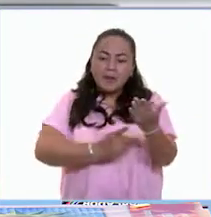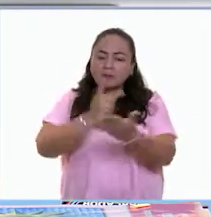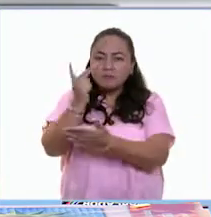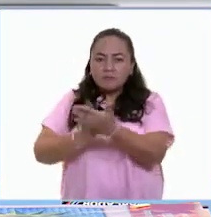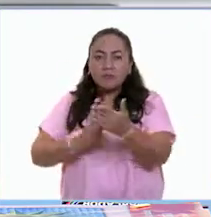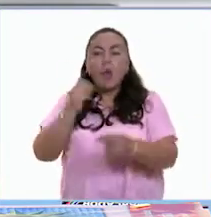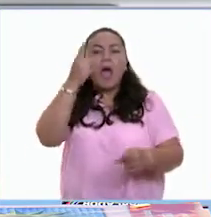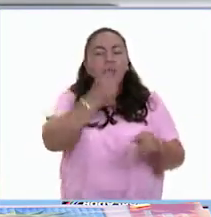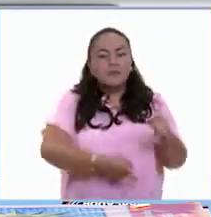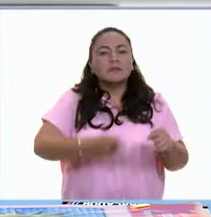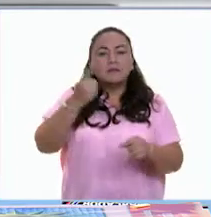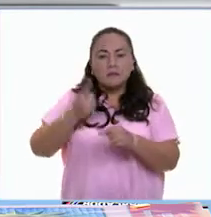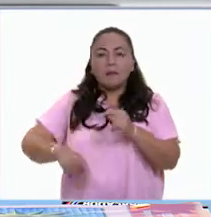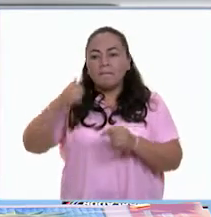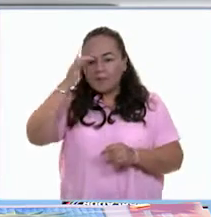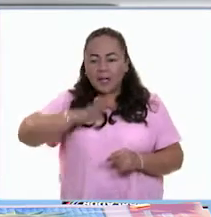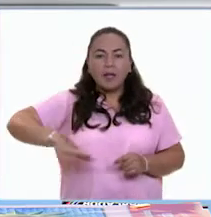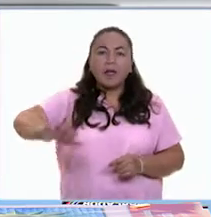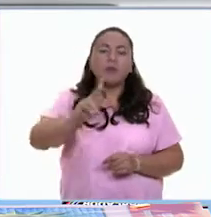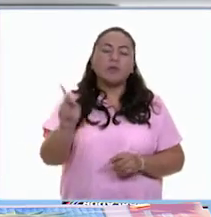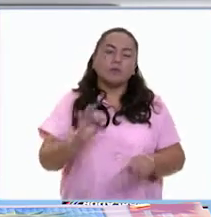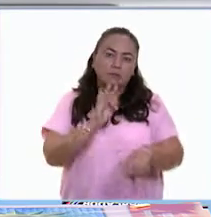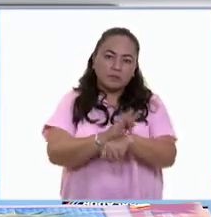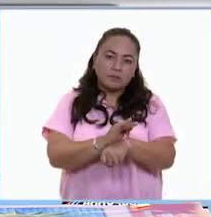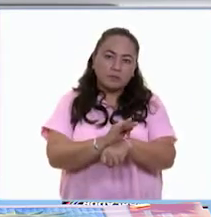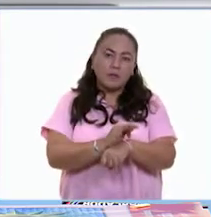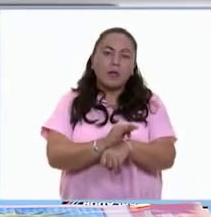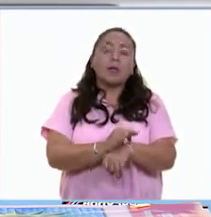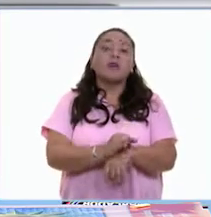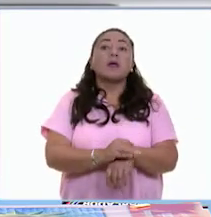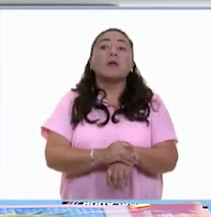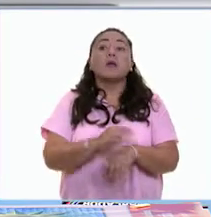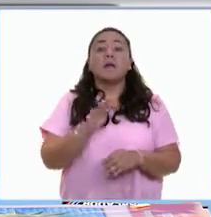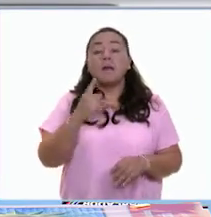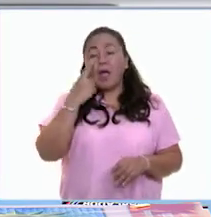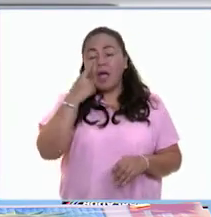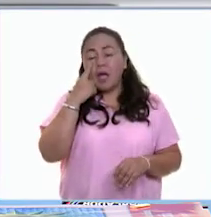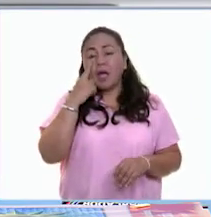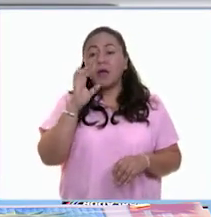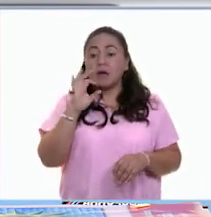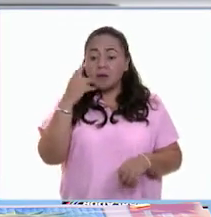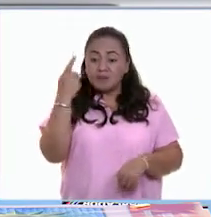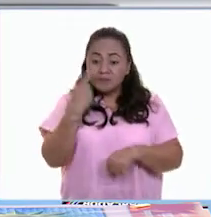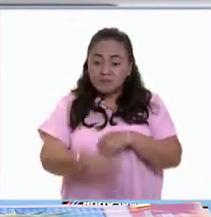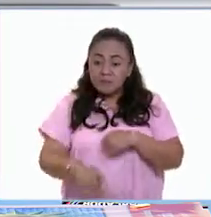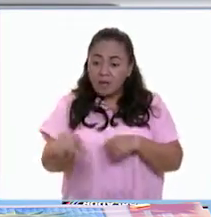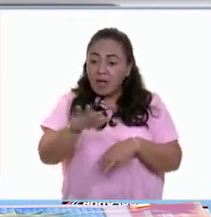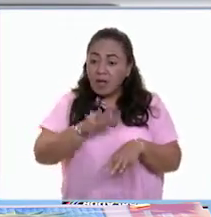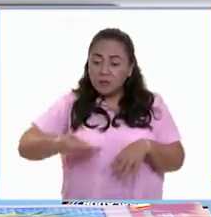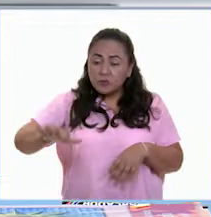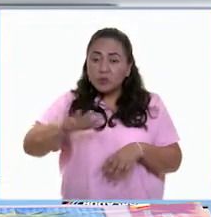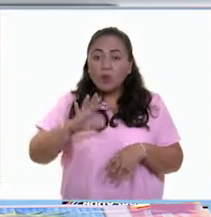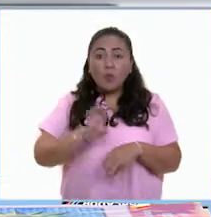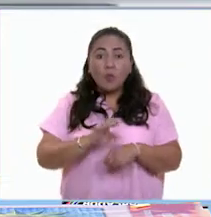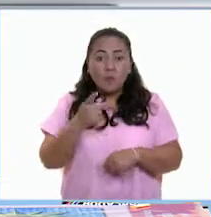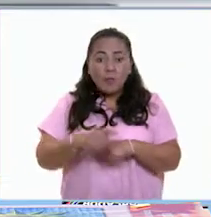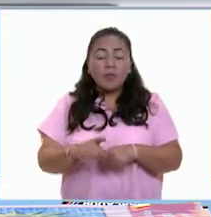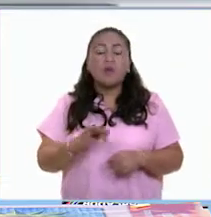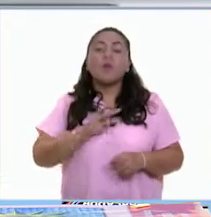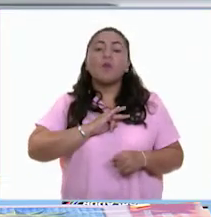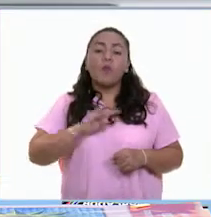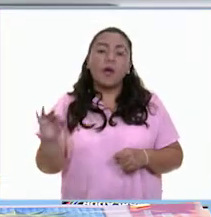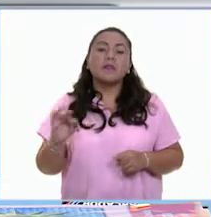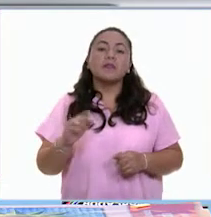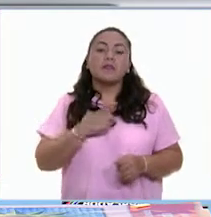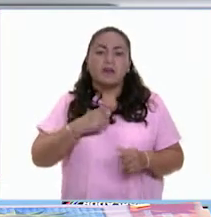prevención para la población, más cuando se encuentran en zonas vulnerables, ya que si no lo hacen, deben